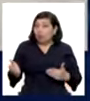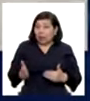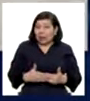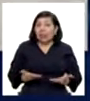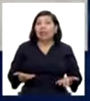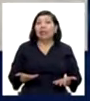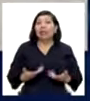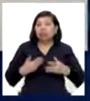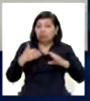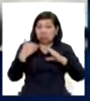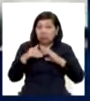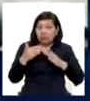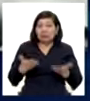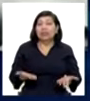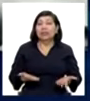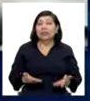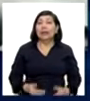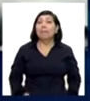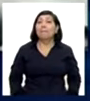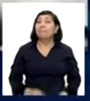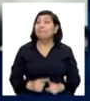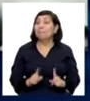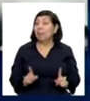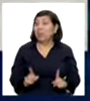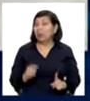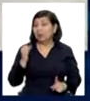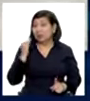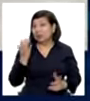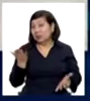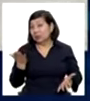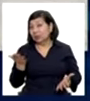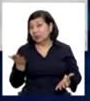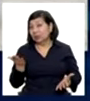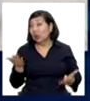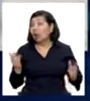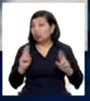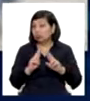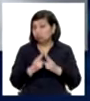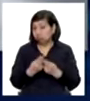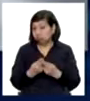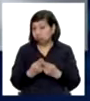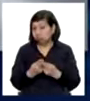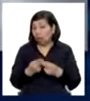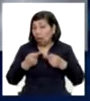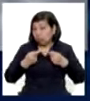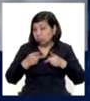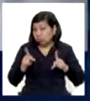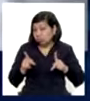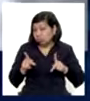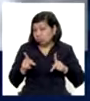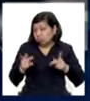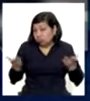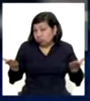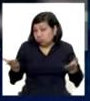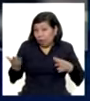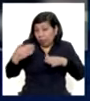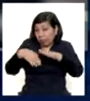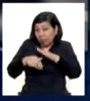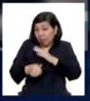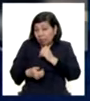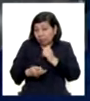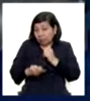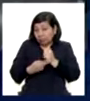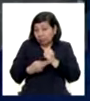buscar la ansiedad de inclusión, la equidad. Pero me imagino que también se hacen convocatorias o se hace difusión de manera interna,